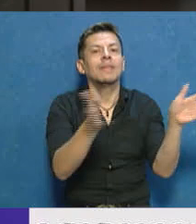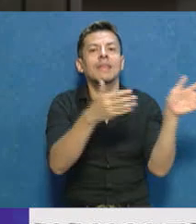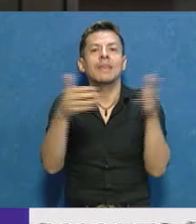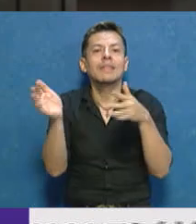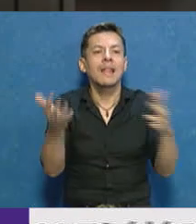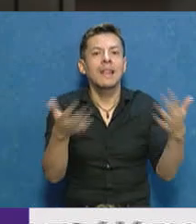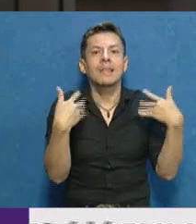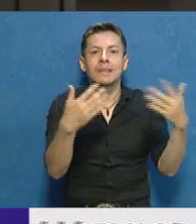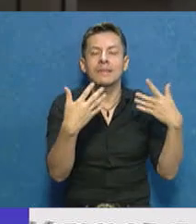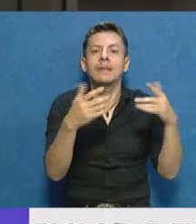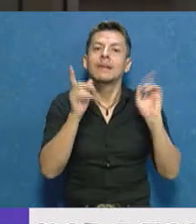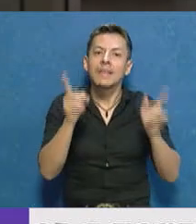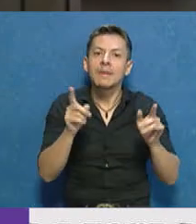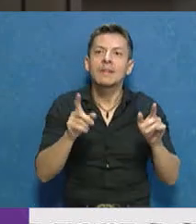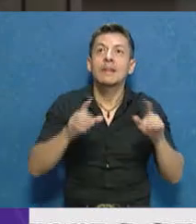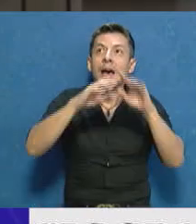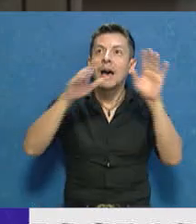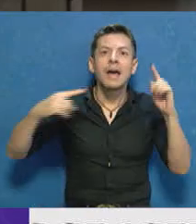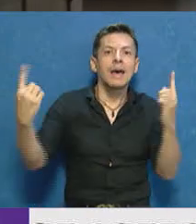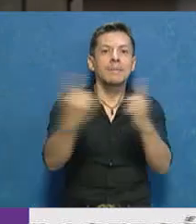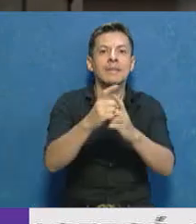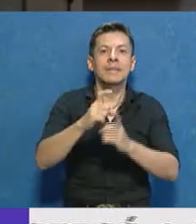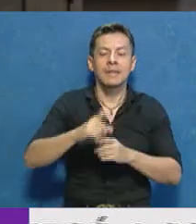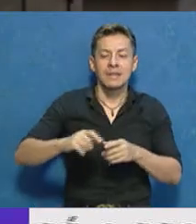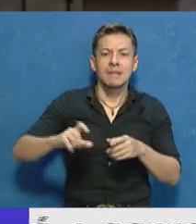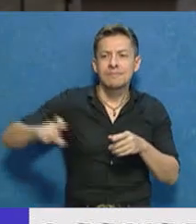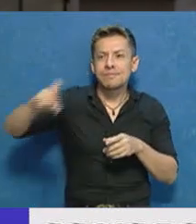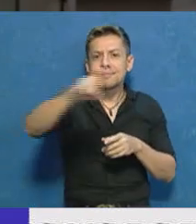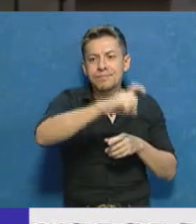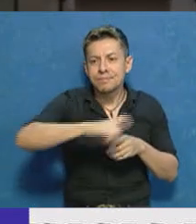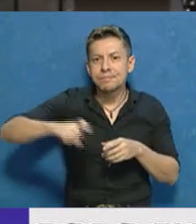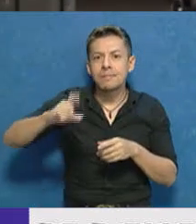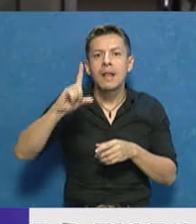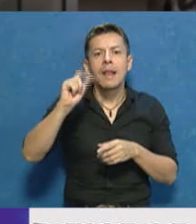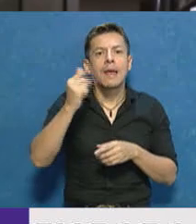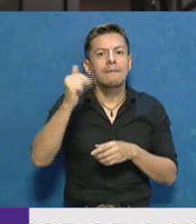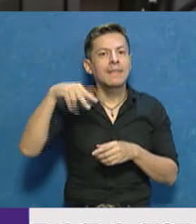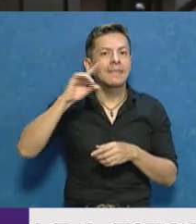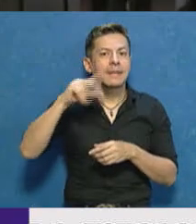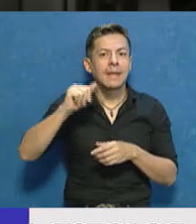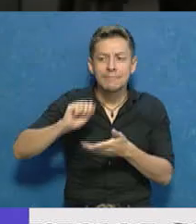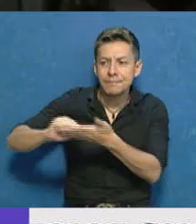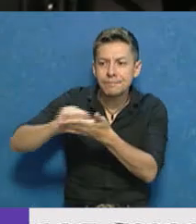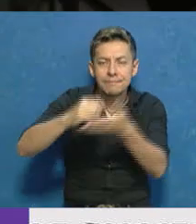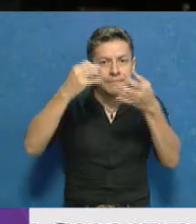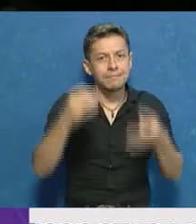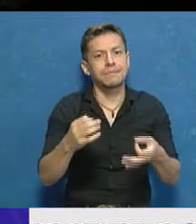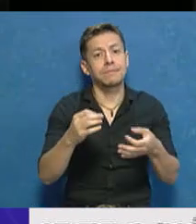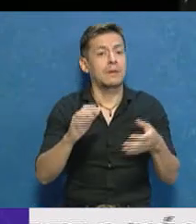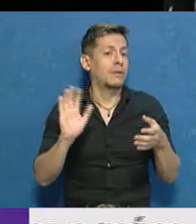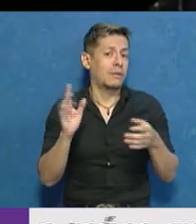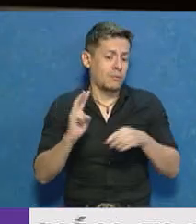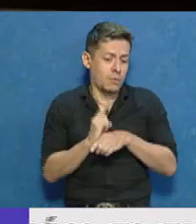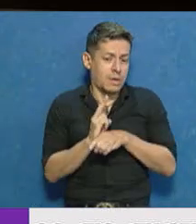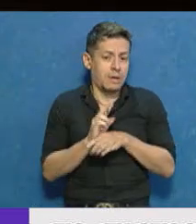ambientes con diluciones correctas de lavandina, de manera de poder prevenir contagios de enfermedades y el autocuidado. Esto es lo